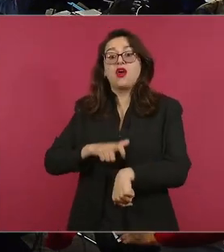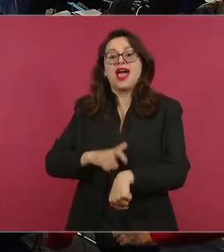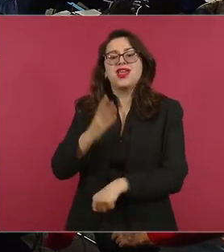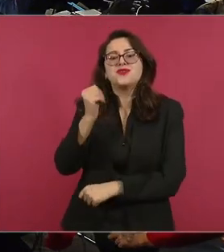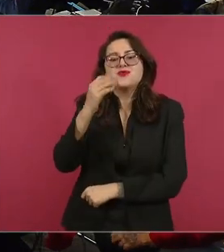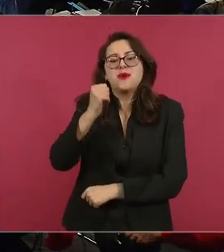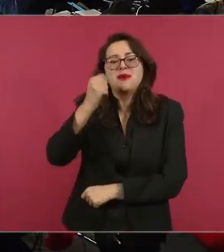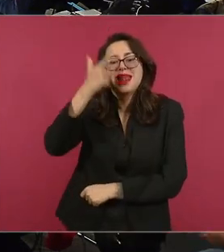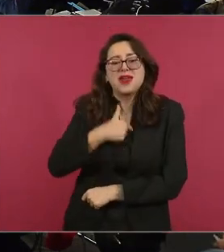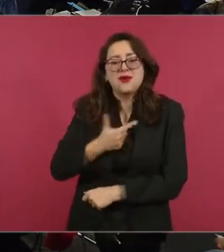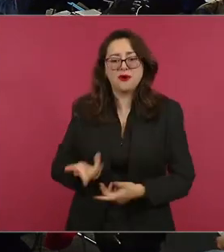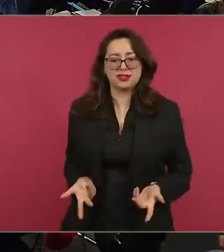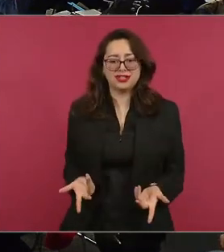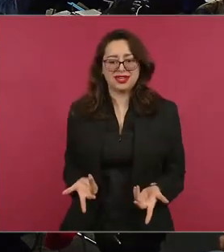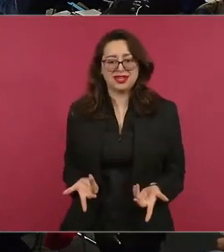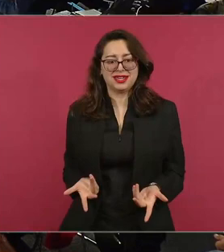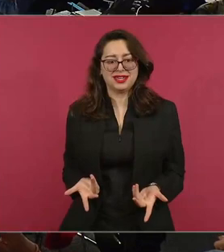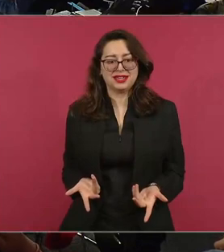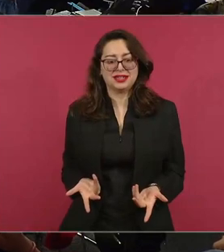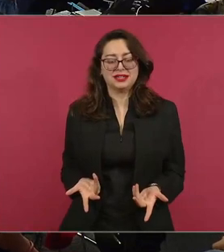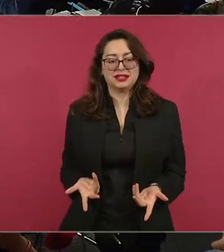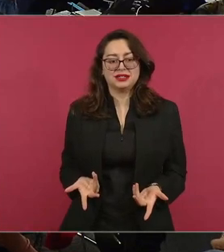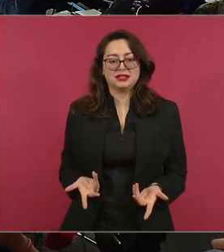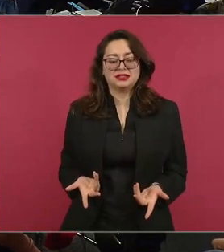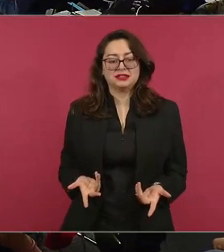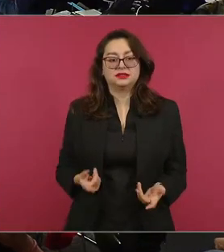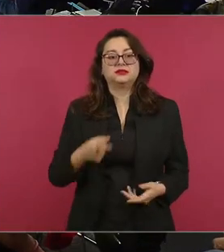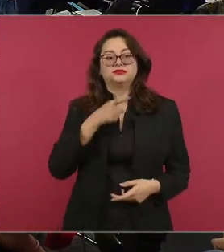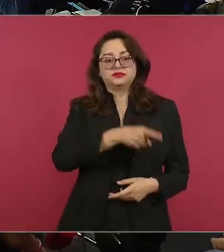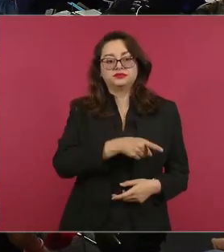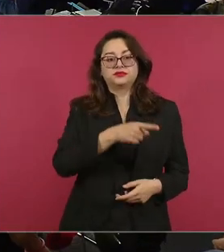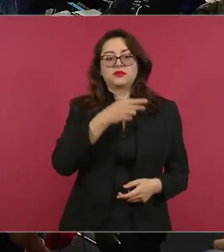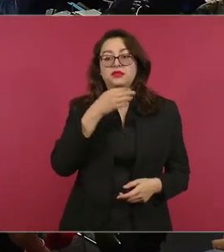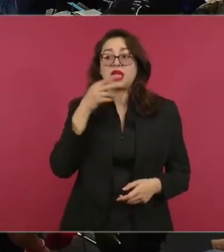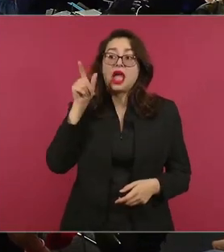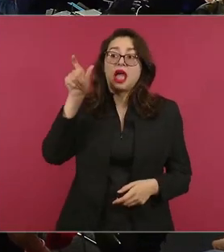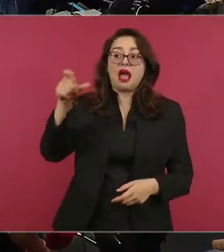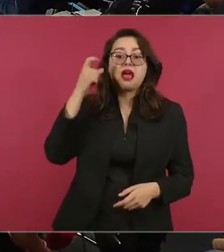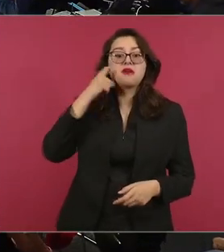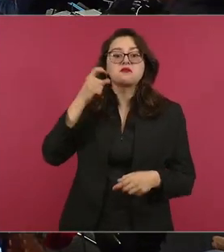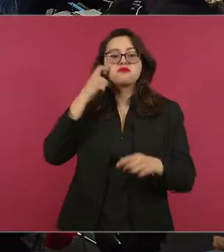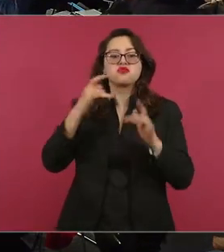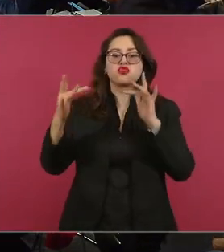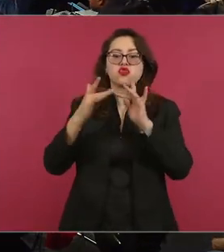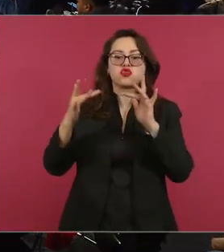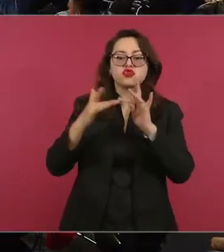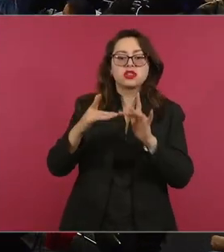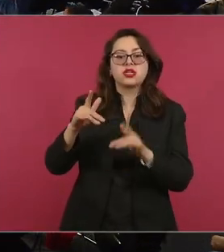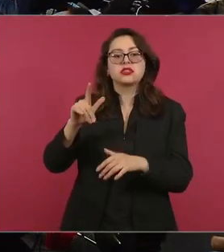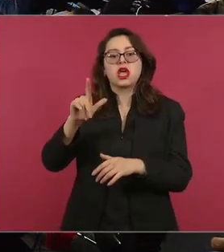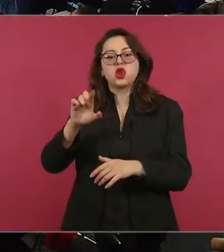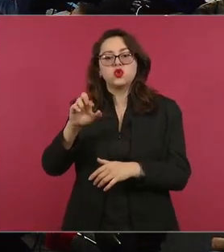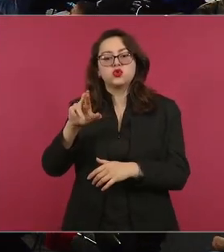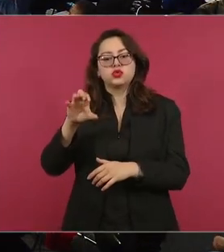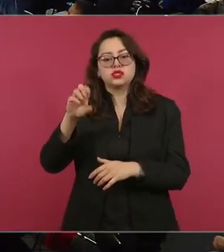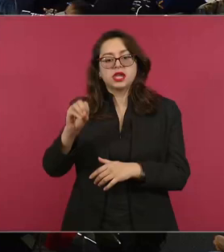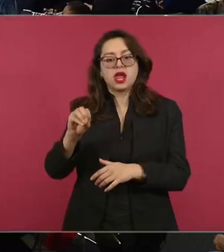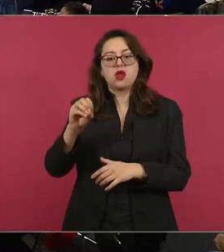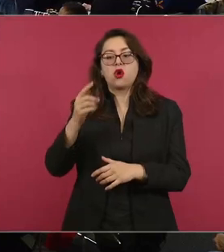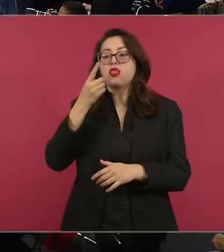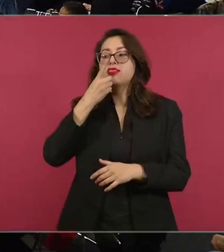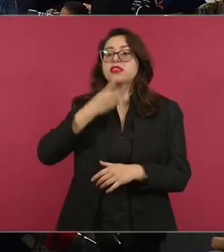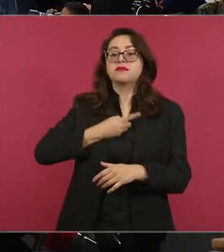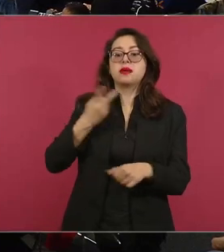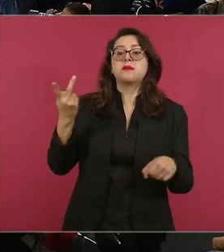De acuerdo al reporte de las autoridades. Justamente vamos a enlazarnos hasta el estado de Guerrero con nuestra compañera Lucero Rodríguez, que nos informa sobre